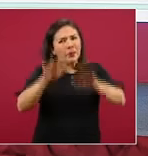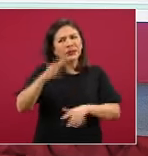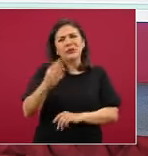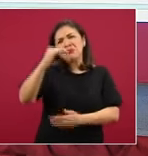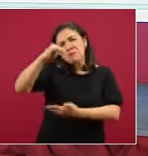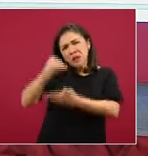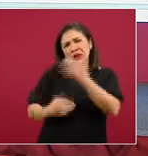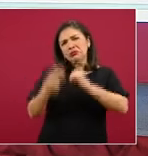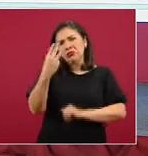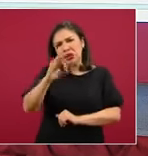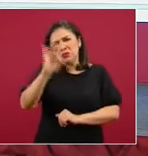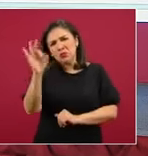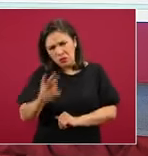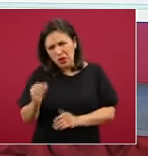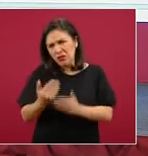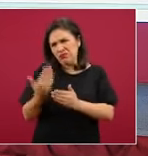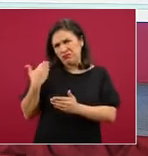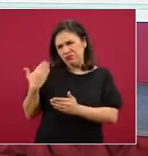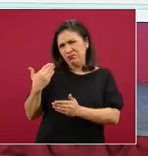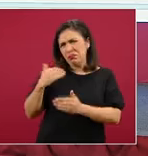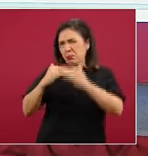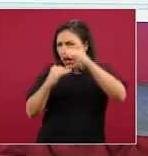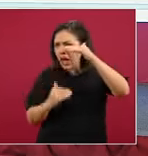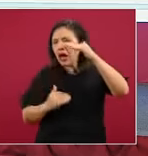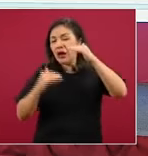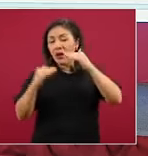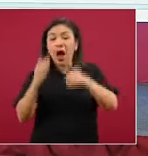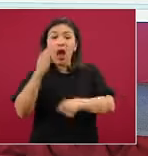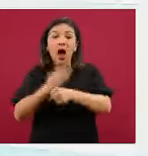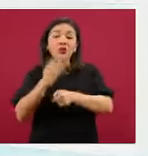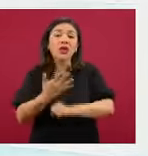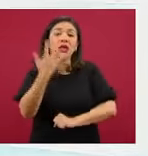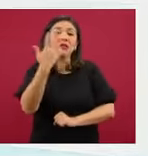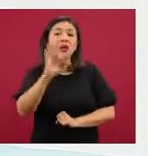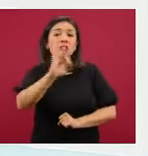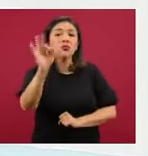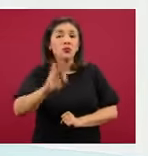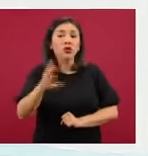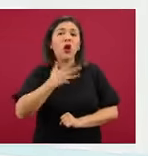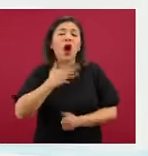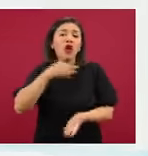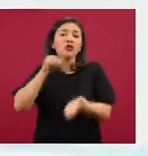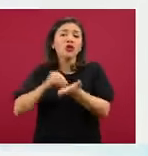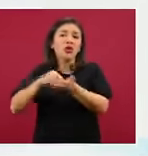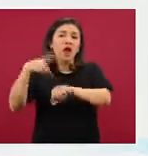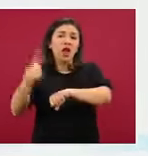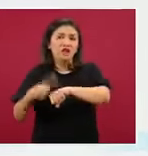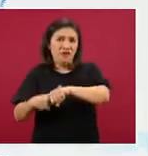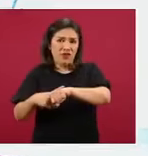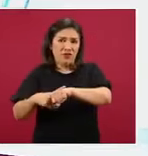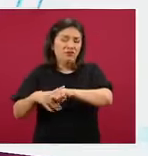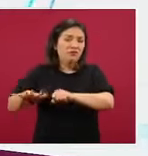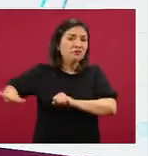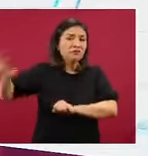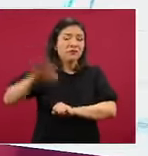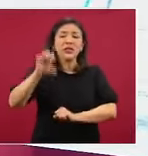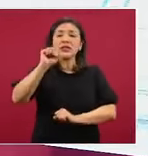en ciertos momentos cuando estuvo más baja, pero actualmente es el 5% de los casos,